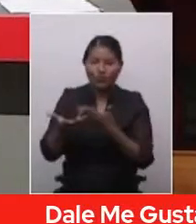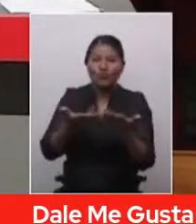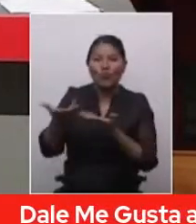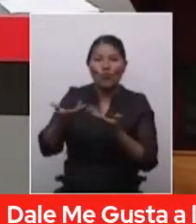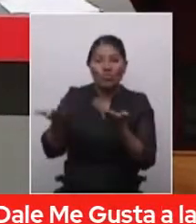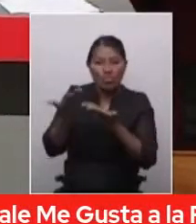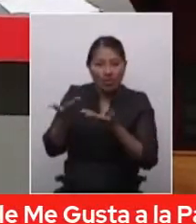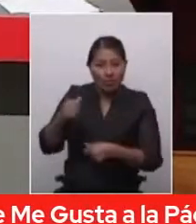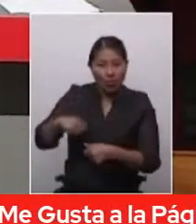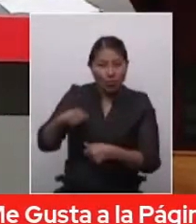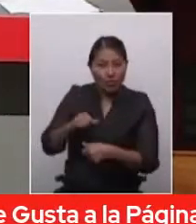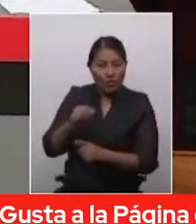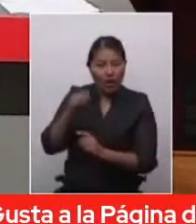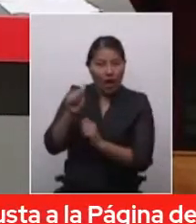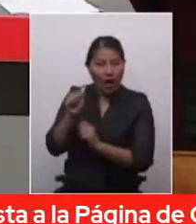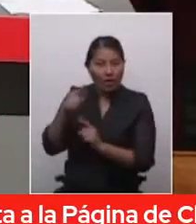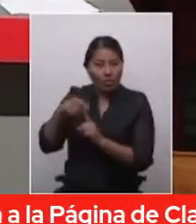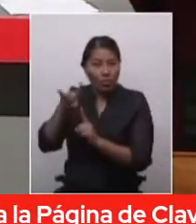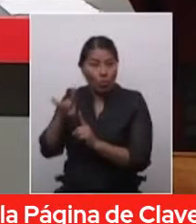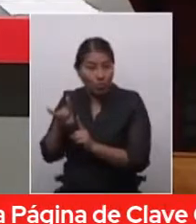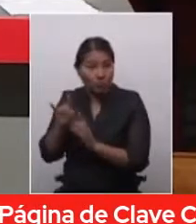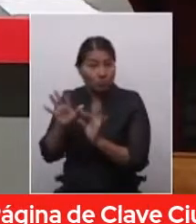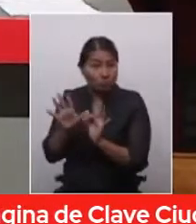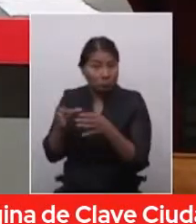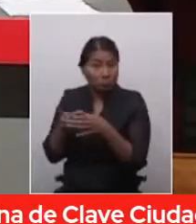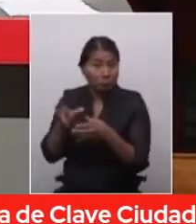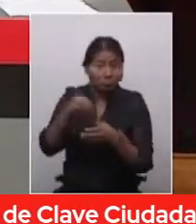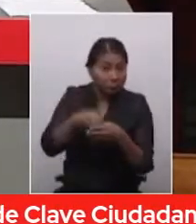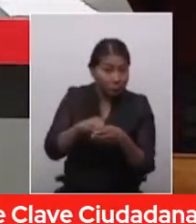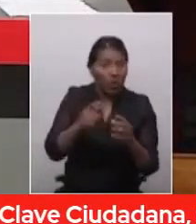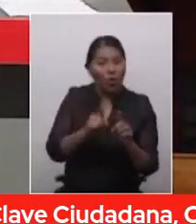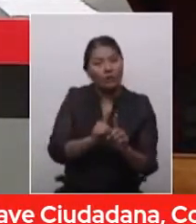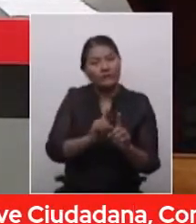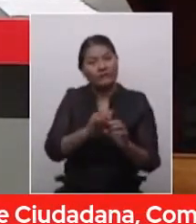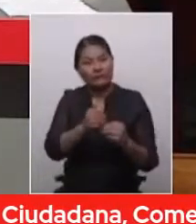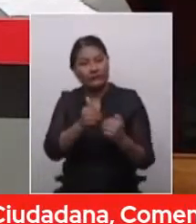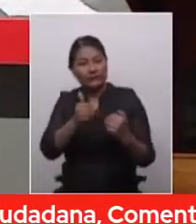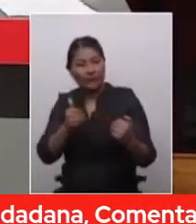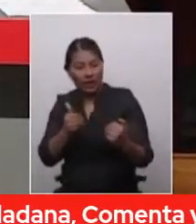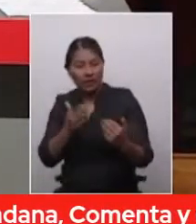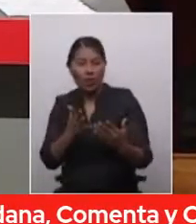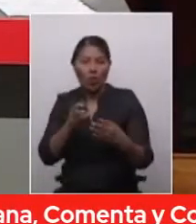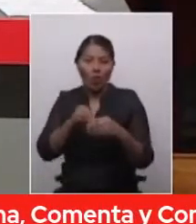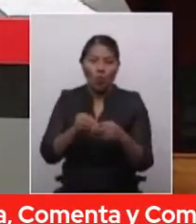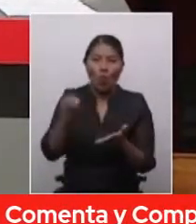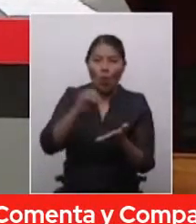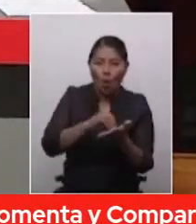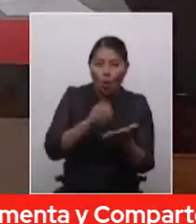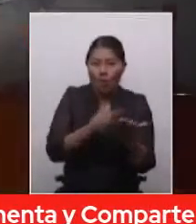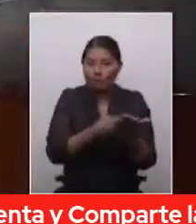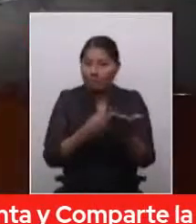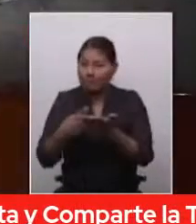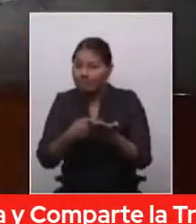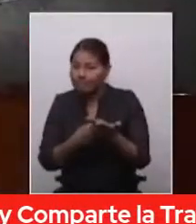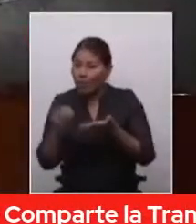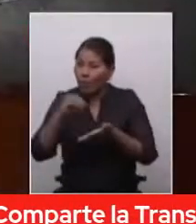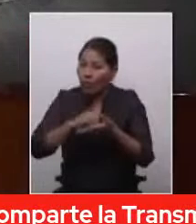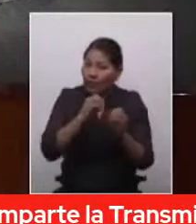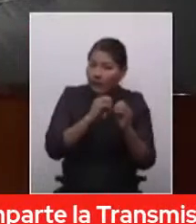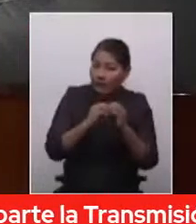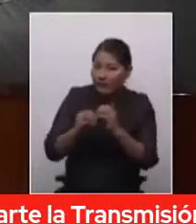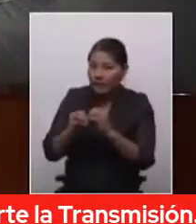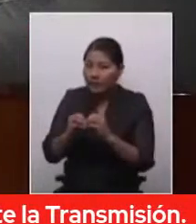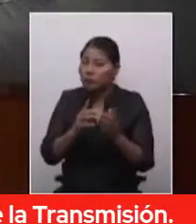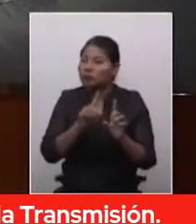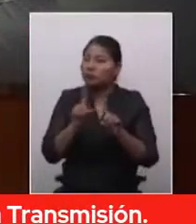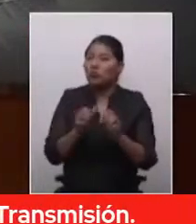labor municipal? ¿Se apoyarían en él? ¿Se distanciarían un poco? ¿Reformularían la propuesta de la ATU? Esa es